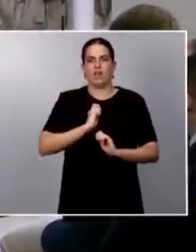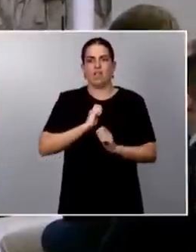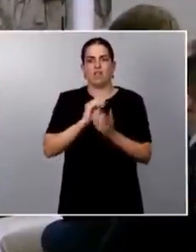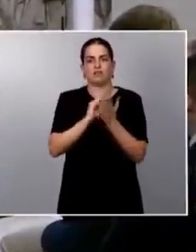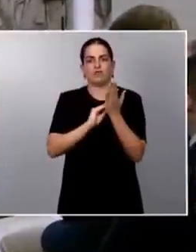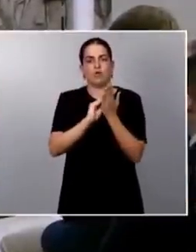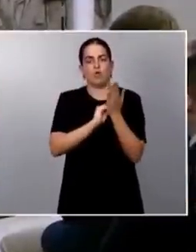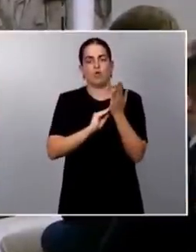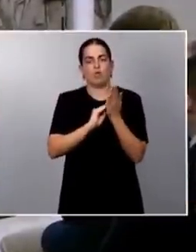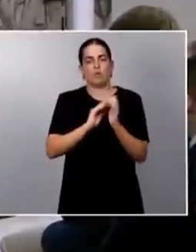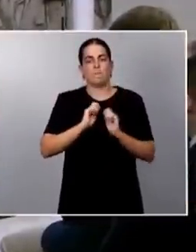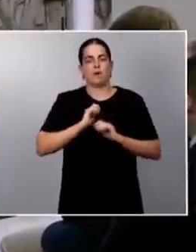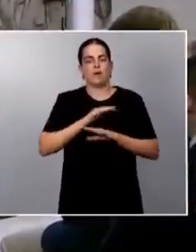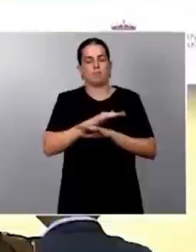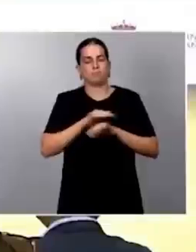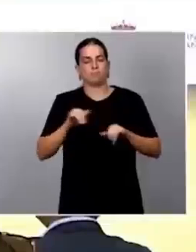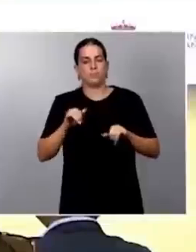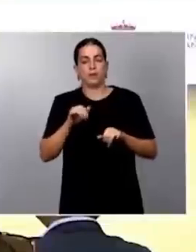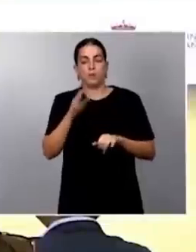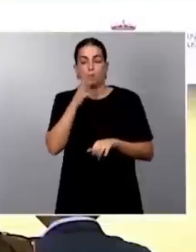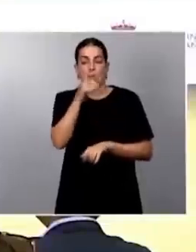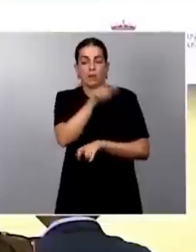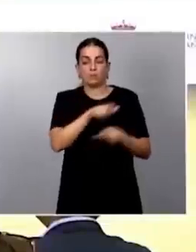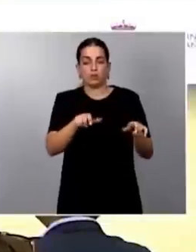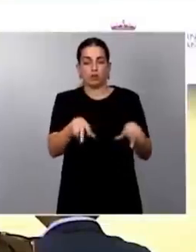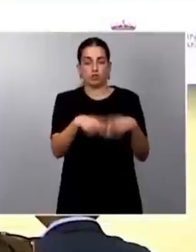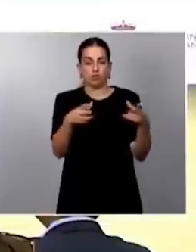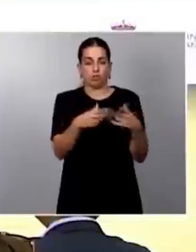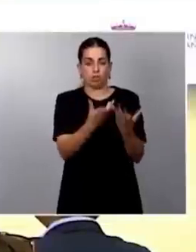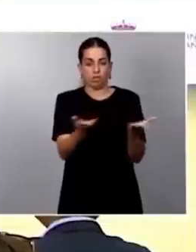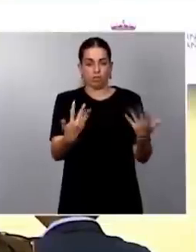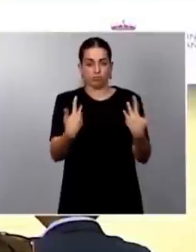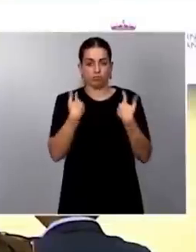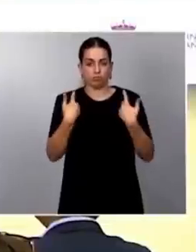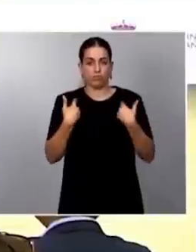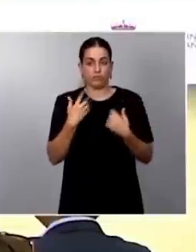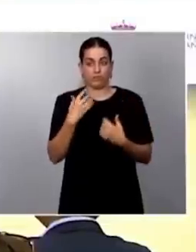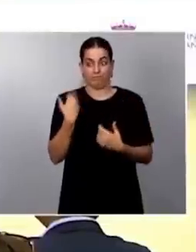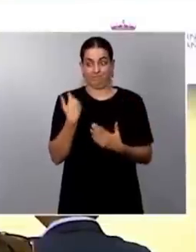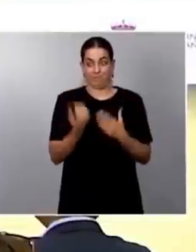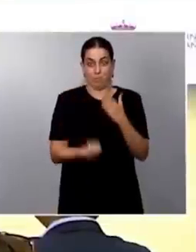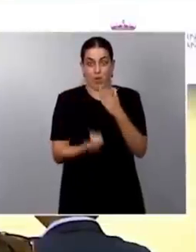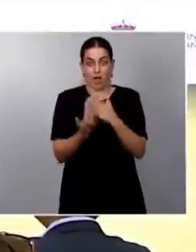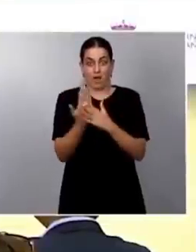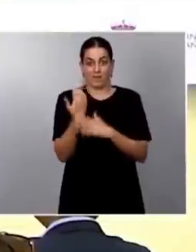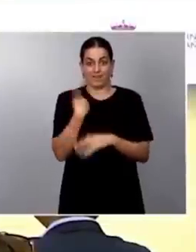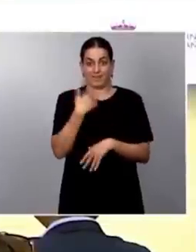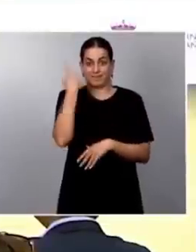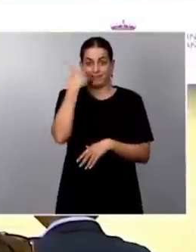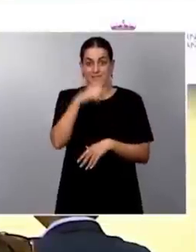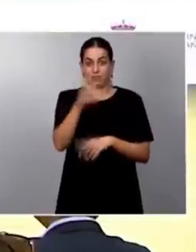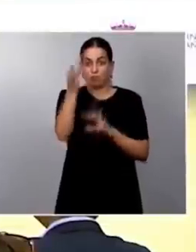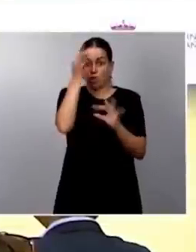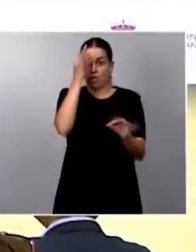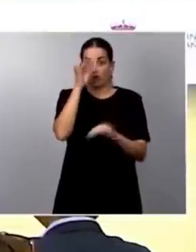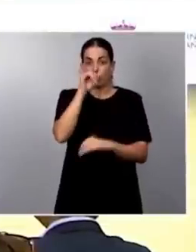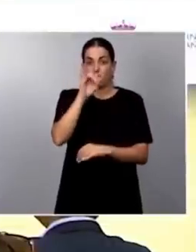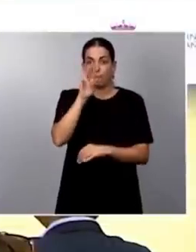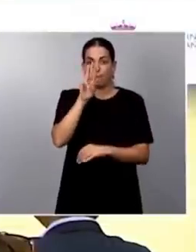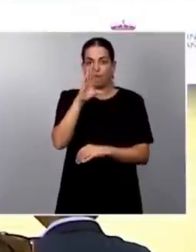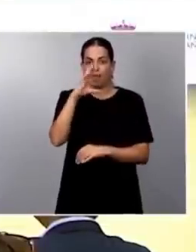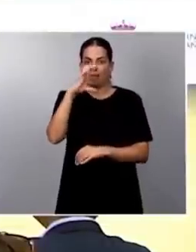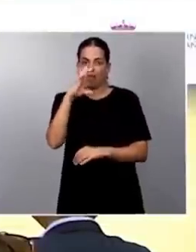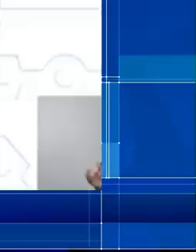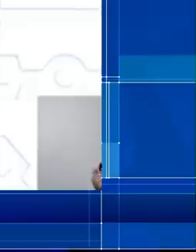un mensaje a las eléctricas y a la banca, sectores a los que ha penalizado con un nuevo impuesto, diciendo que es momento de arrimar el